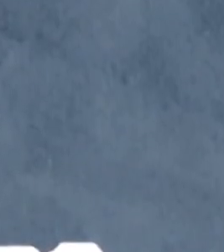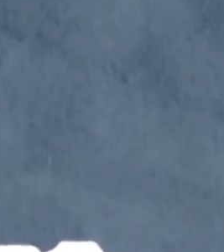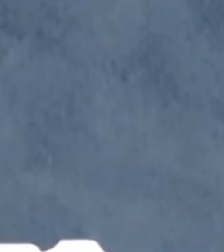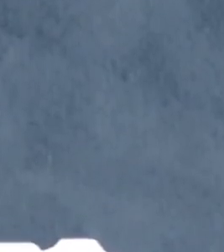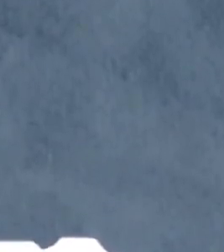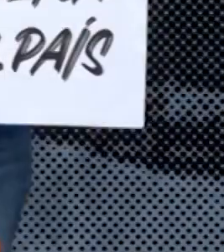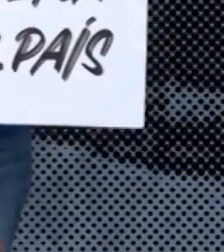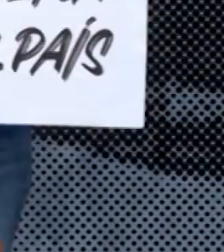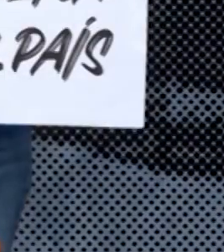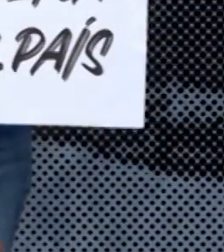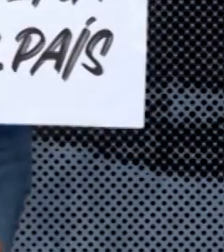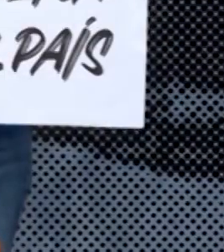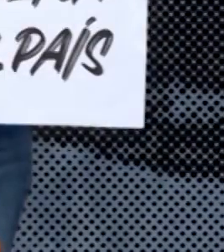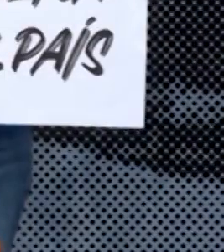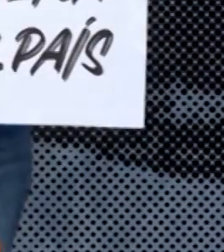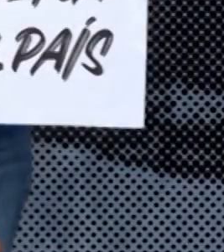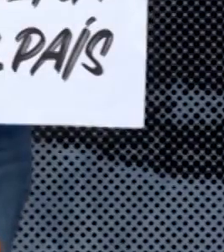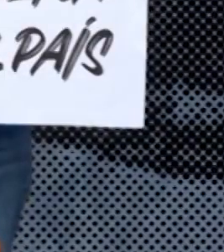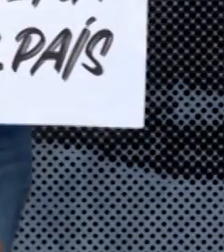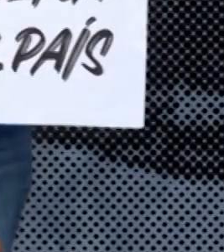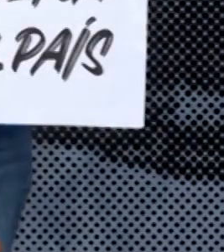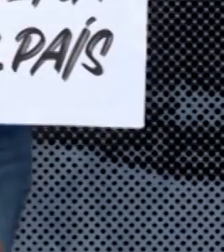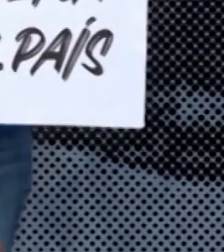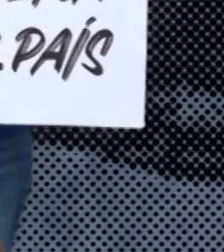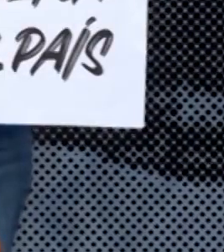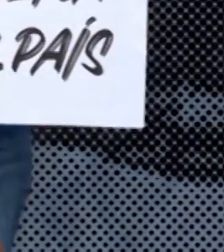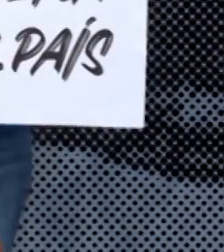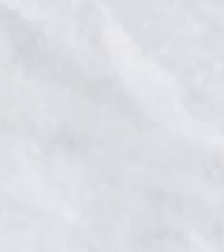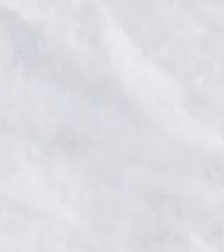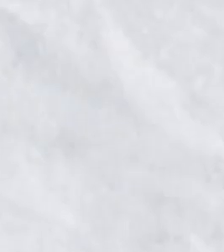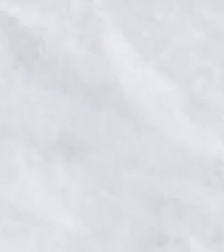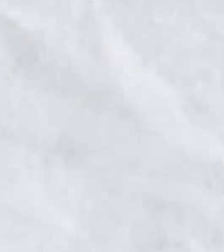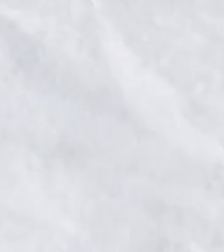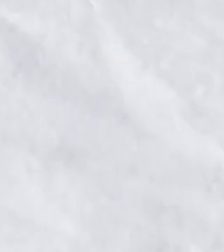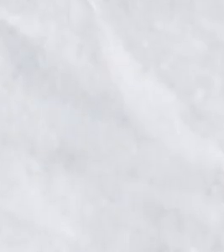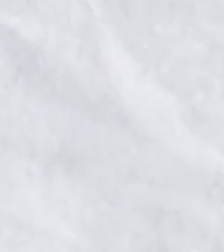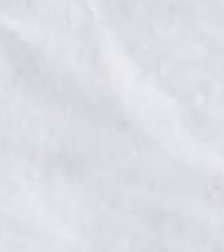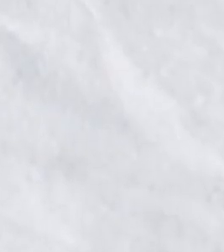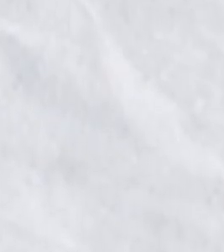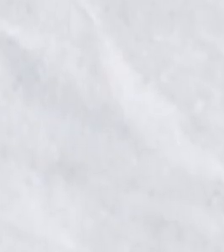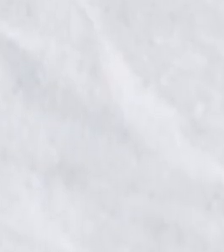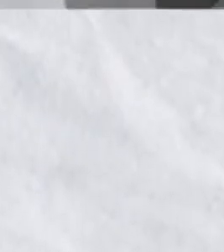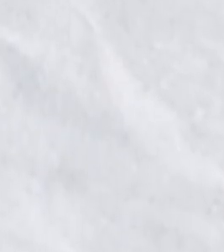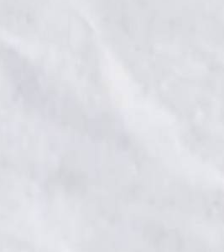Presentó FENAPES. Compromiso 6+1. Hagamos un trato por la educación pública.